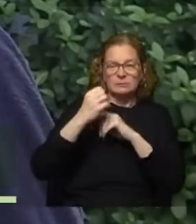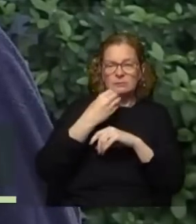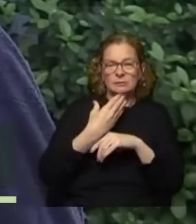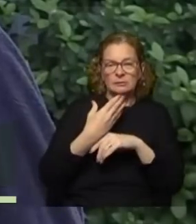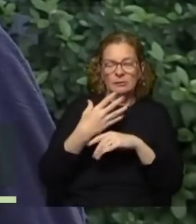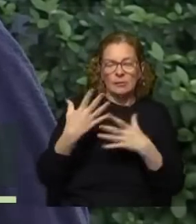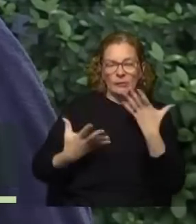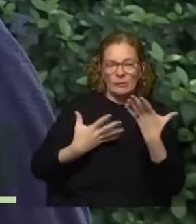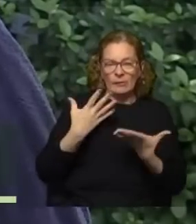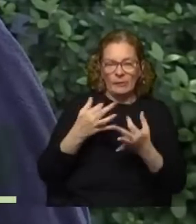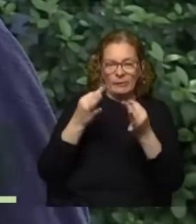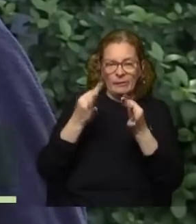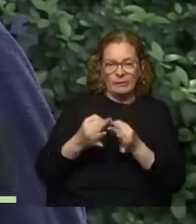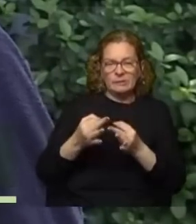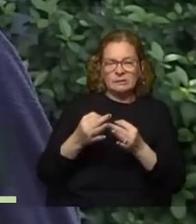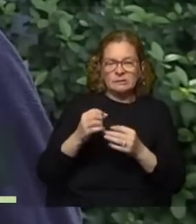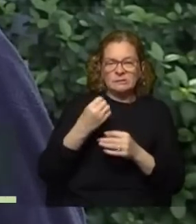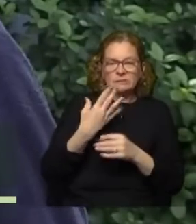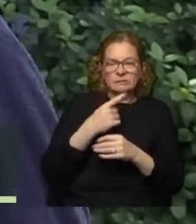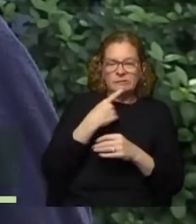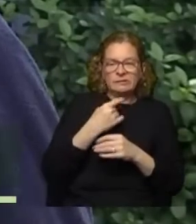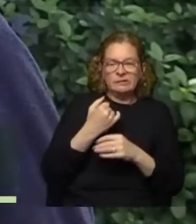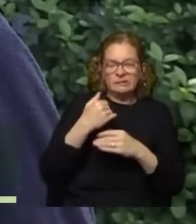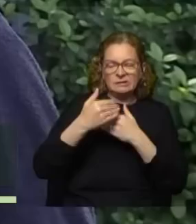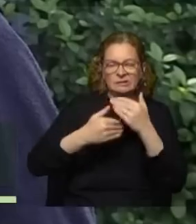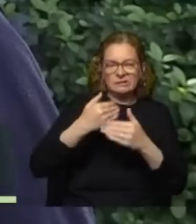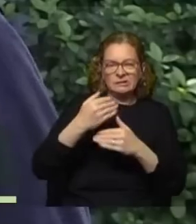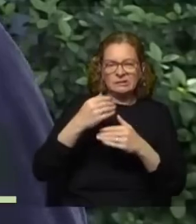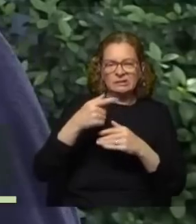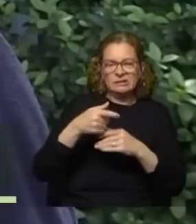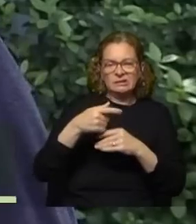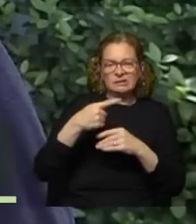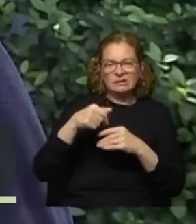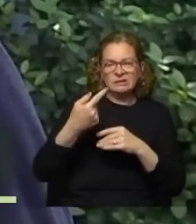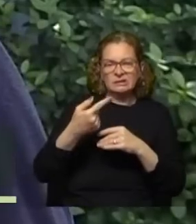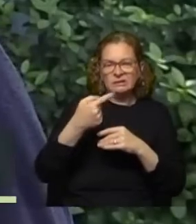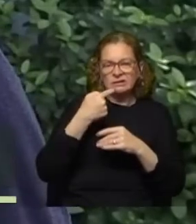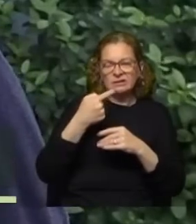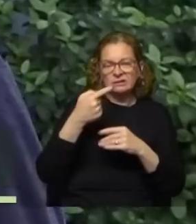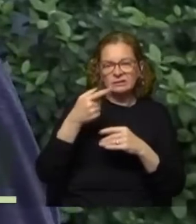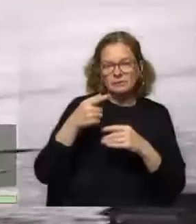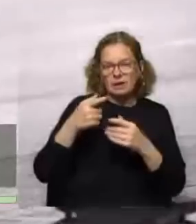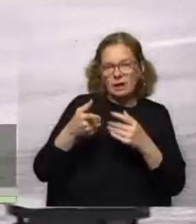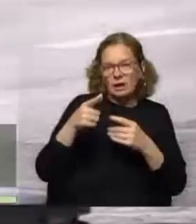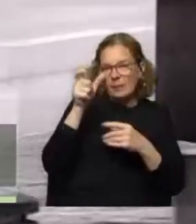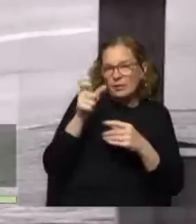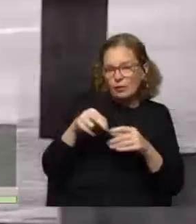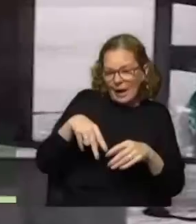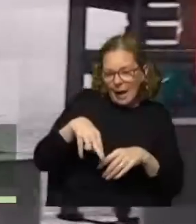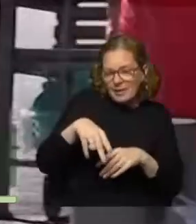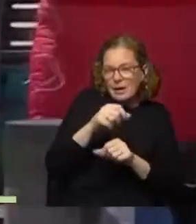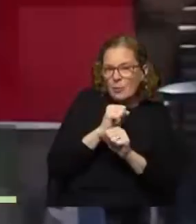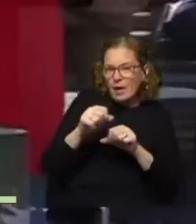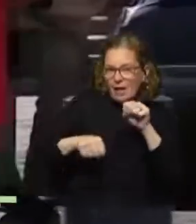cómodo Y seguro sería una gran operación de sostenibilidad urbana después promover la movilidad activa que la gente camine que